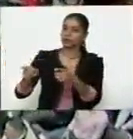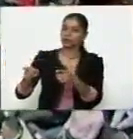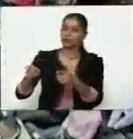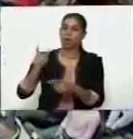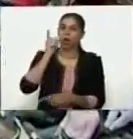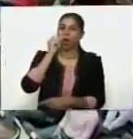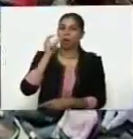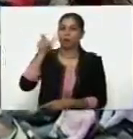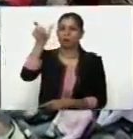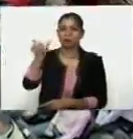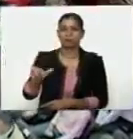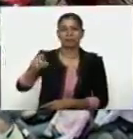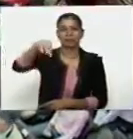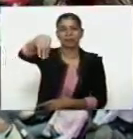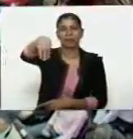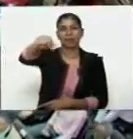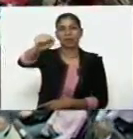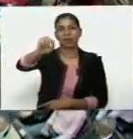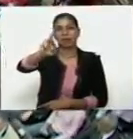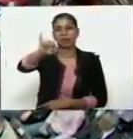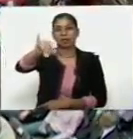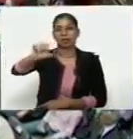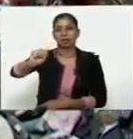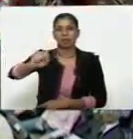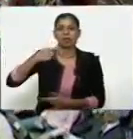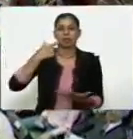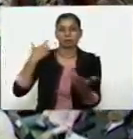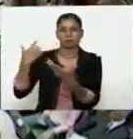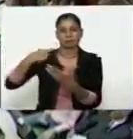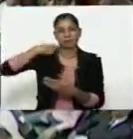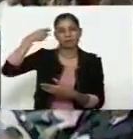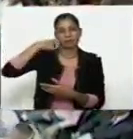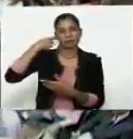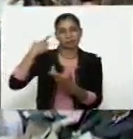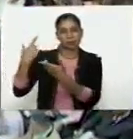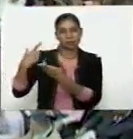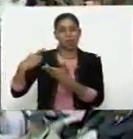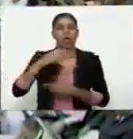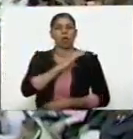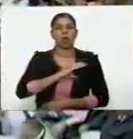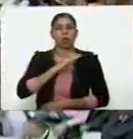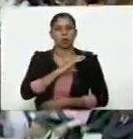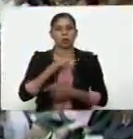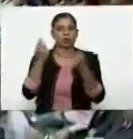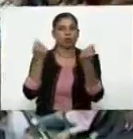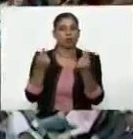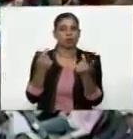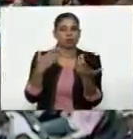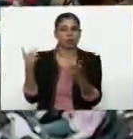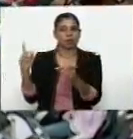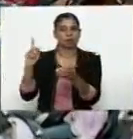De la Comisión de Economía Diversificada para que se dirija a esta plenaria.